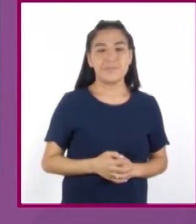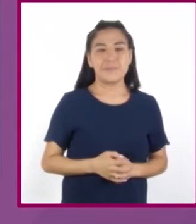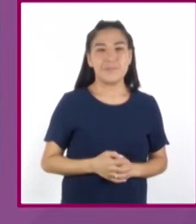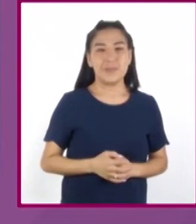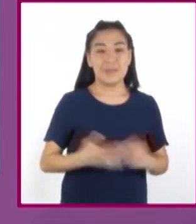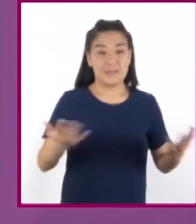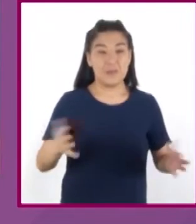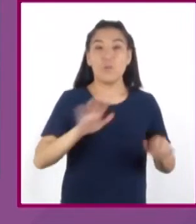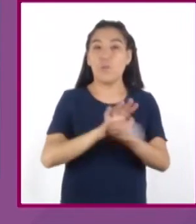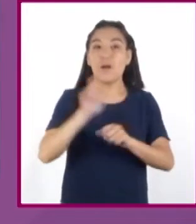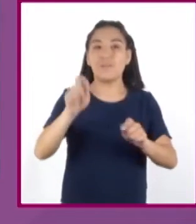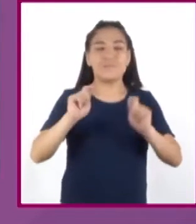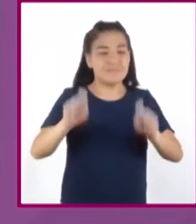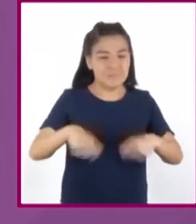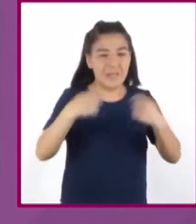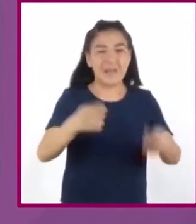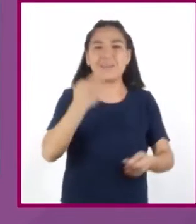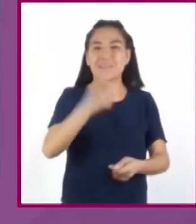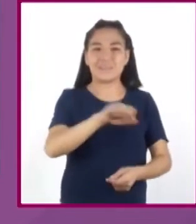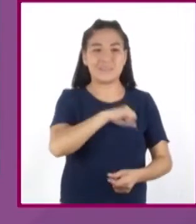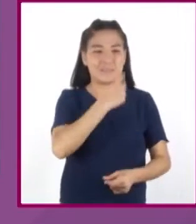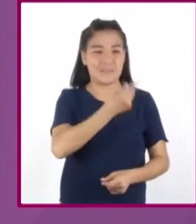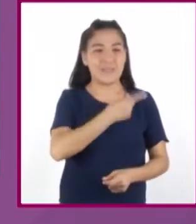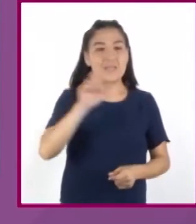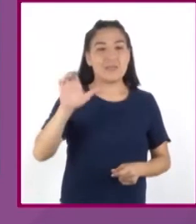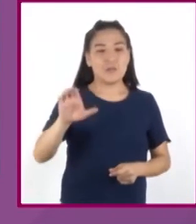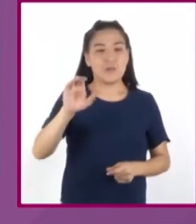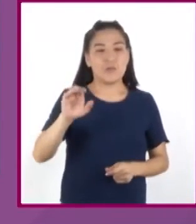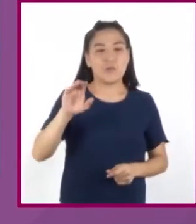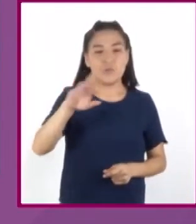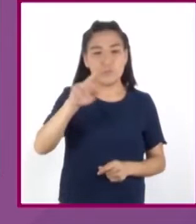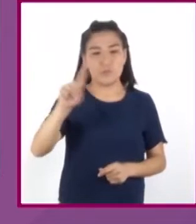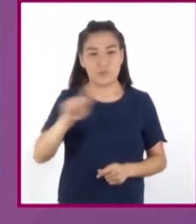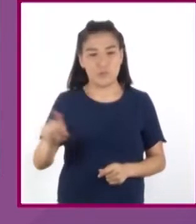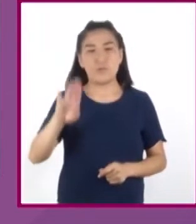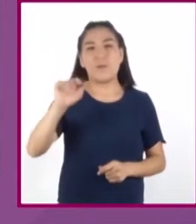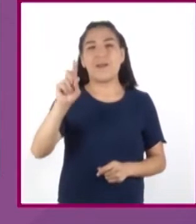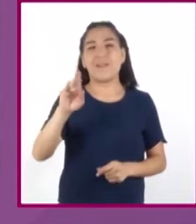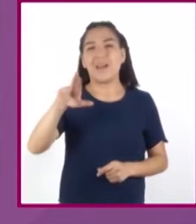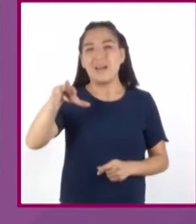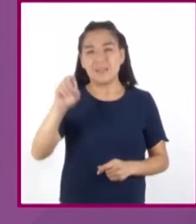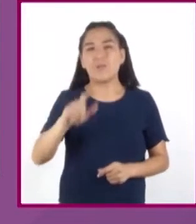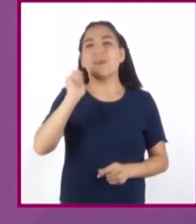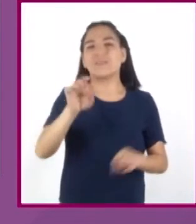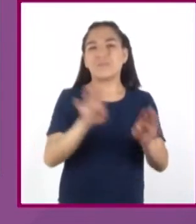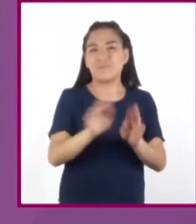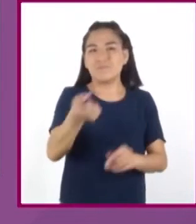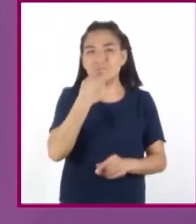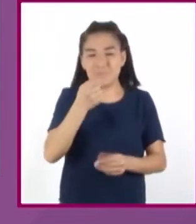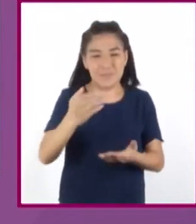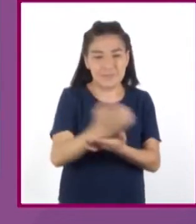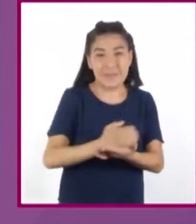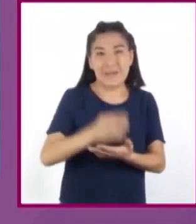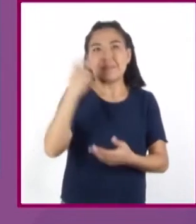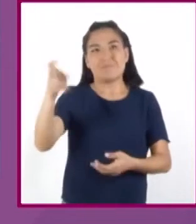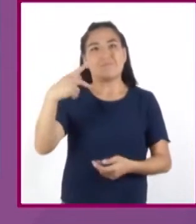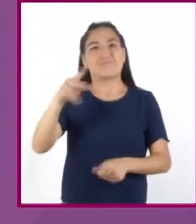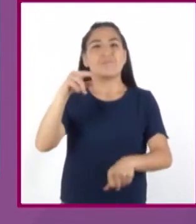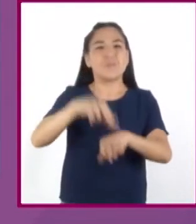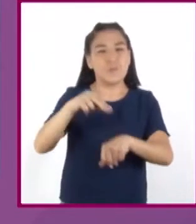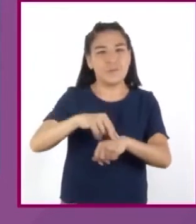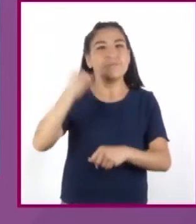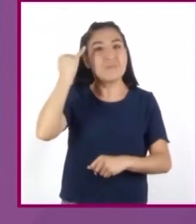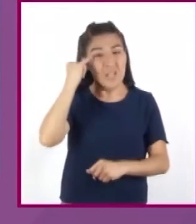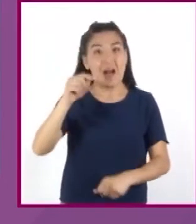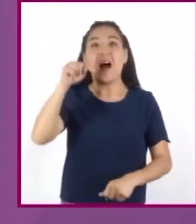Un legado a la salud fue el Códice de la Cruz Badiano, que contiene el uso de las plantas medicinales de los médicos indígenas, que todavía